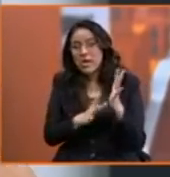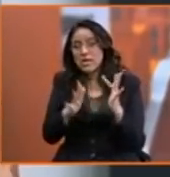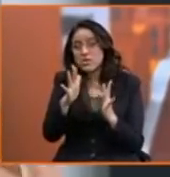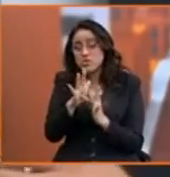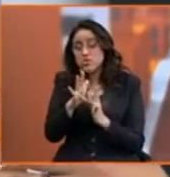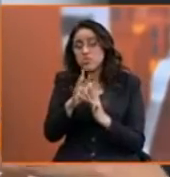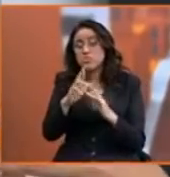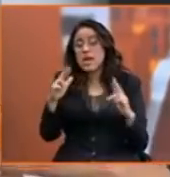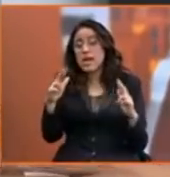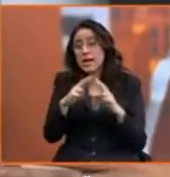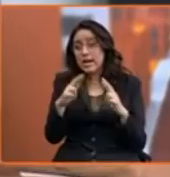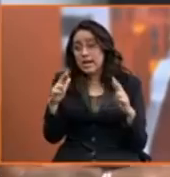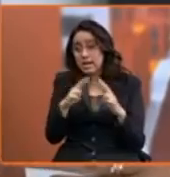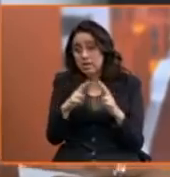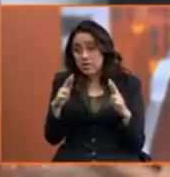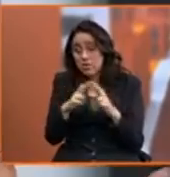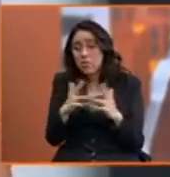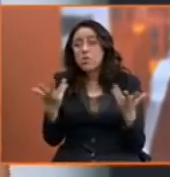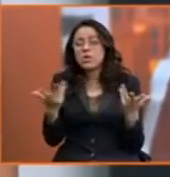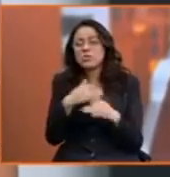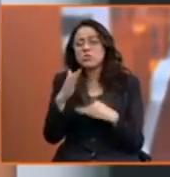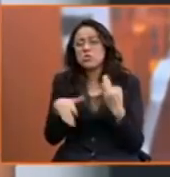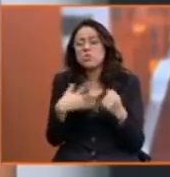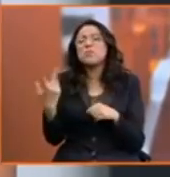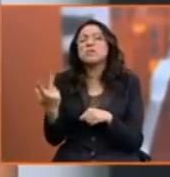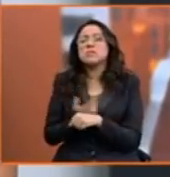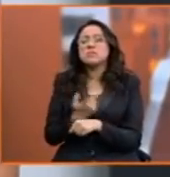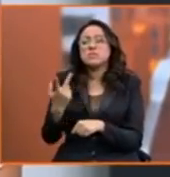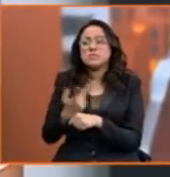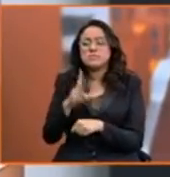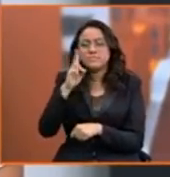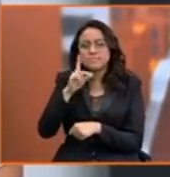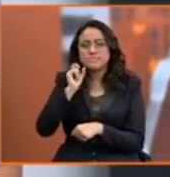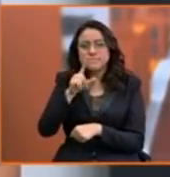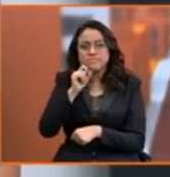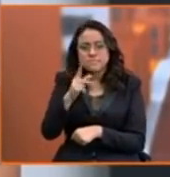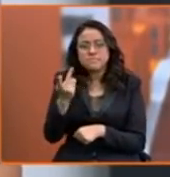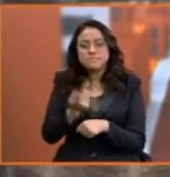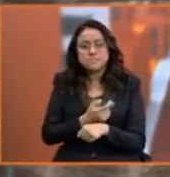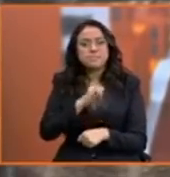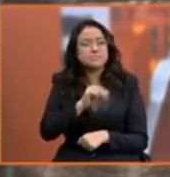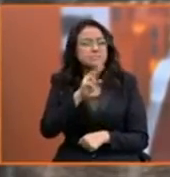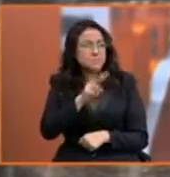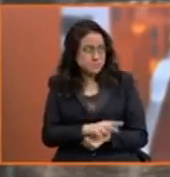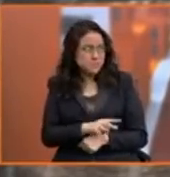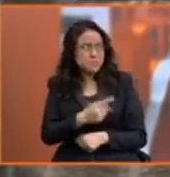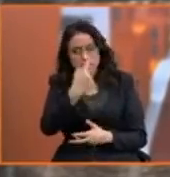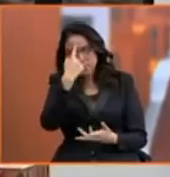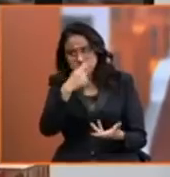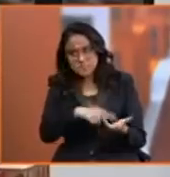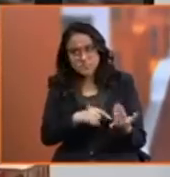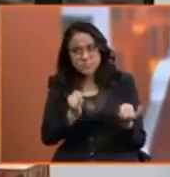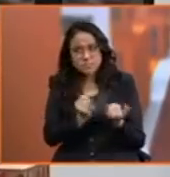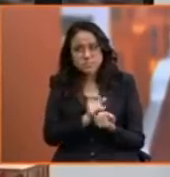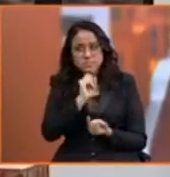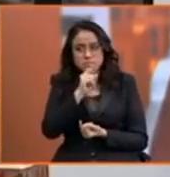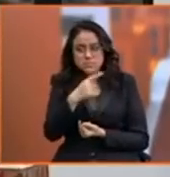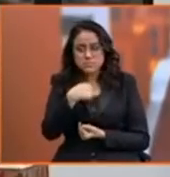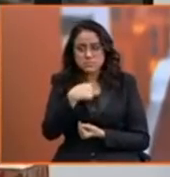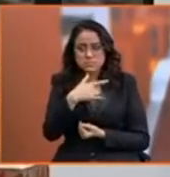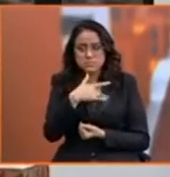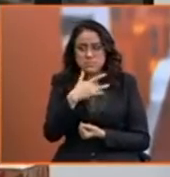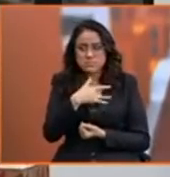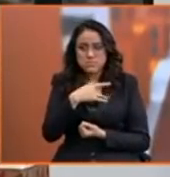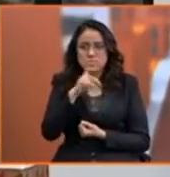y de una... pues de todo lo que eso, sí, arrastra, ¿no? Sí, sí, sí. Definitivamente, ella, como estaba diciendo, para mí ella fue la